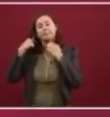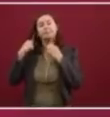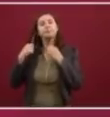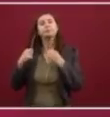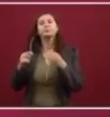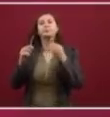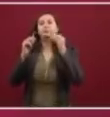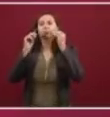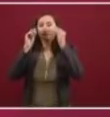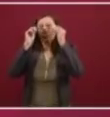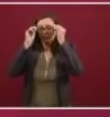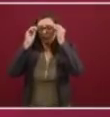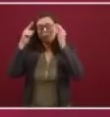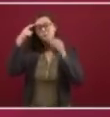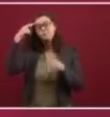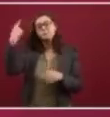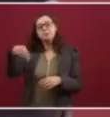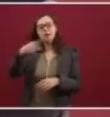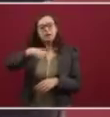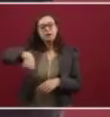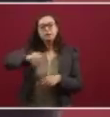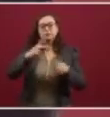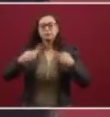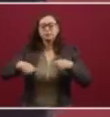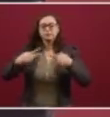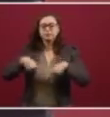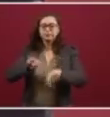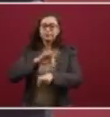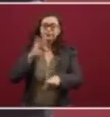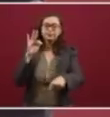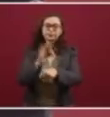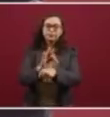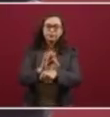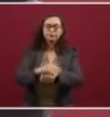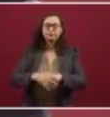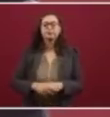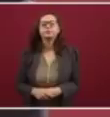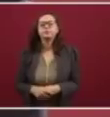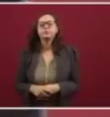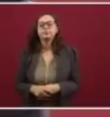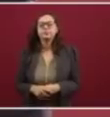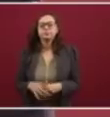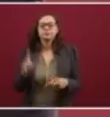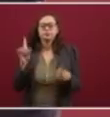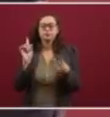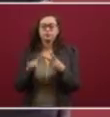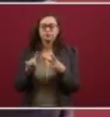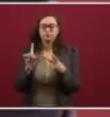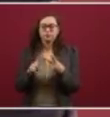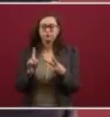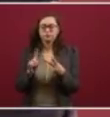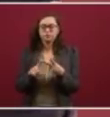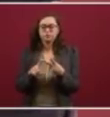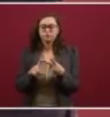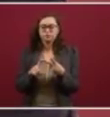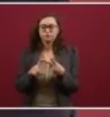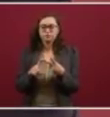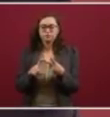trabajadores. Lo segundo es que van a haber quitas.